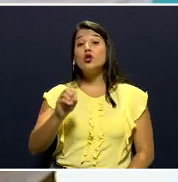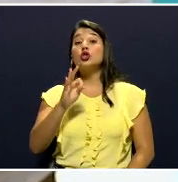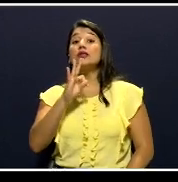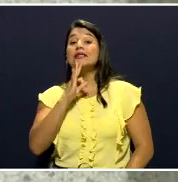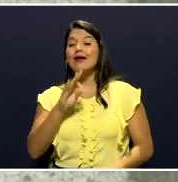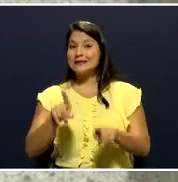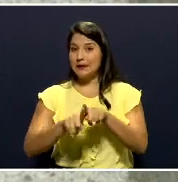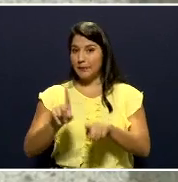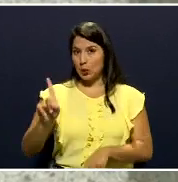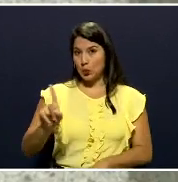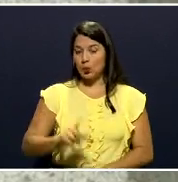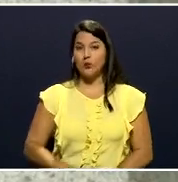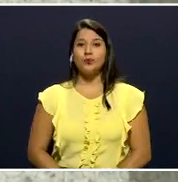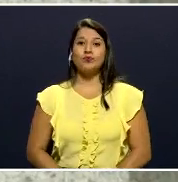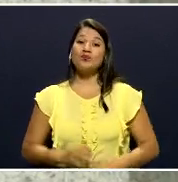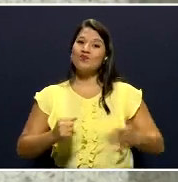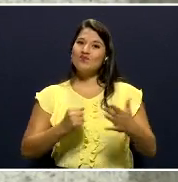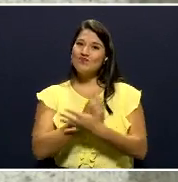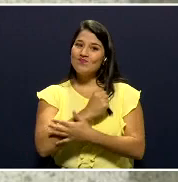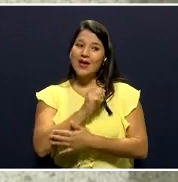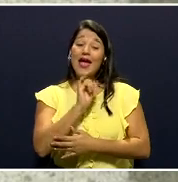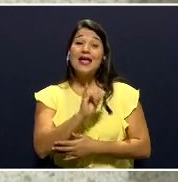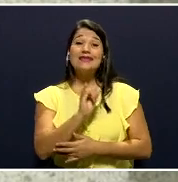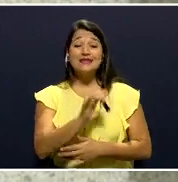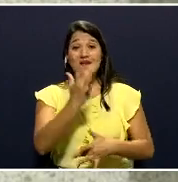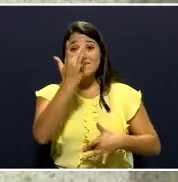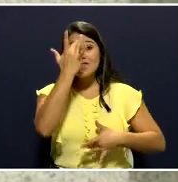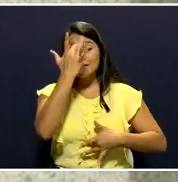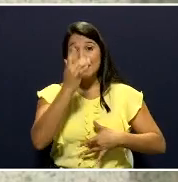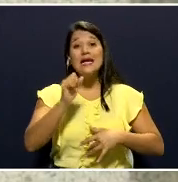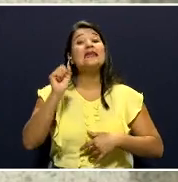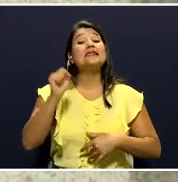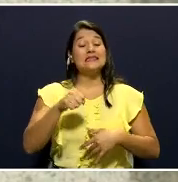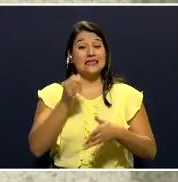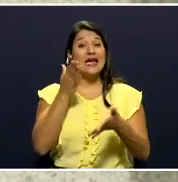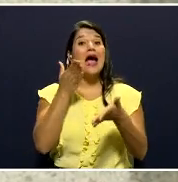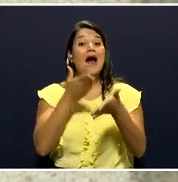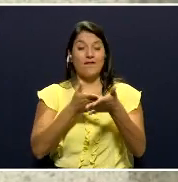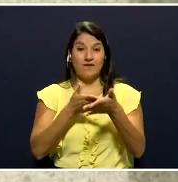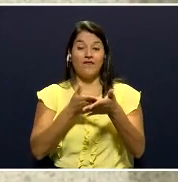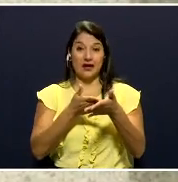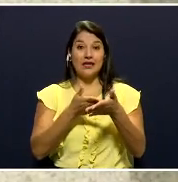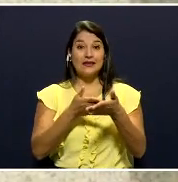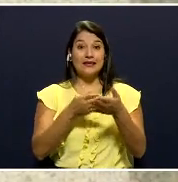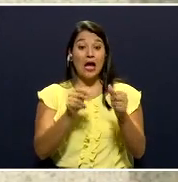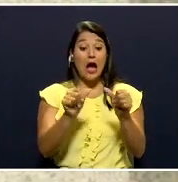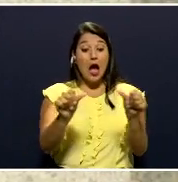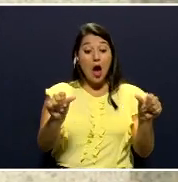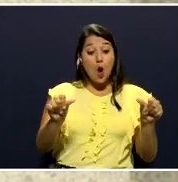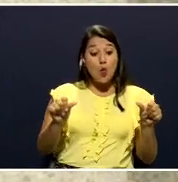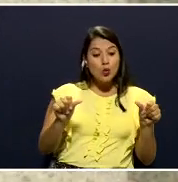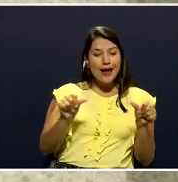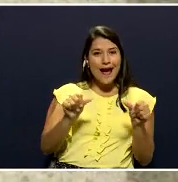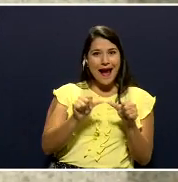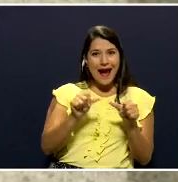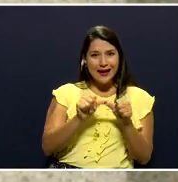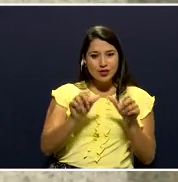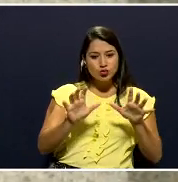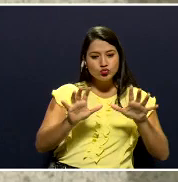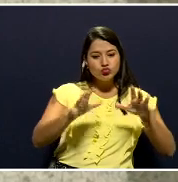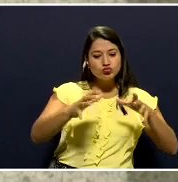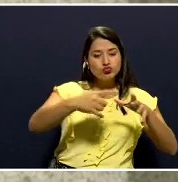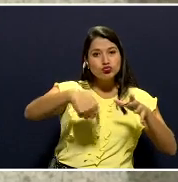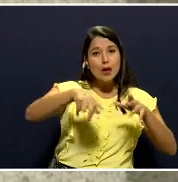1. Lamentablemente esta enfermedad sí afecta a un sector de la población que es más vulnerable y ese sector vamos a tener